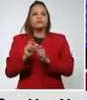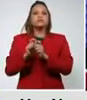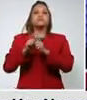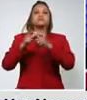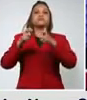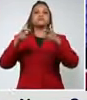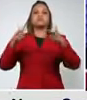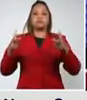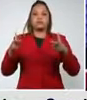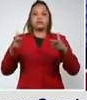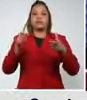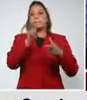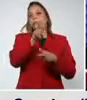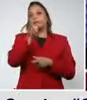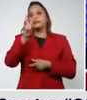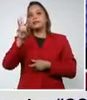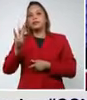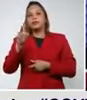Es el